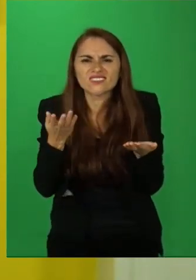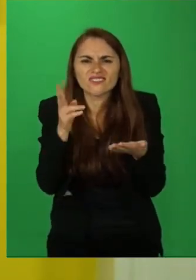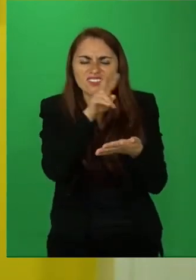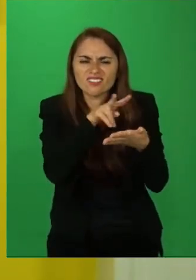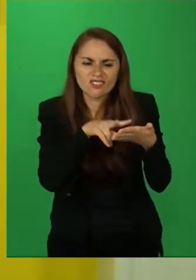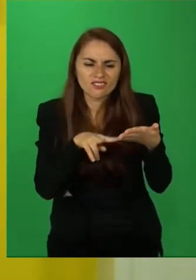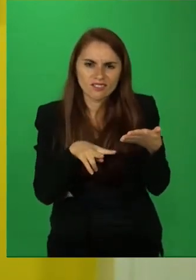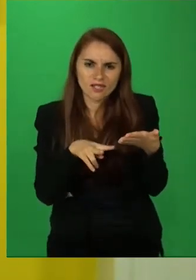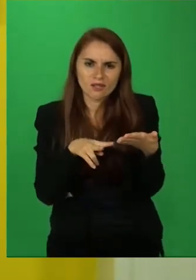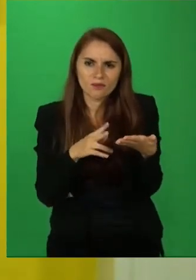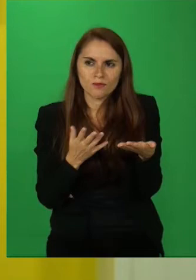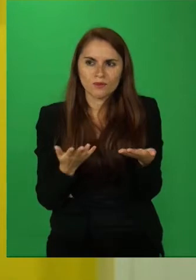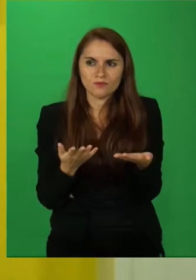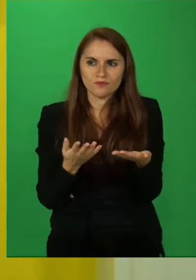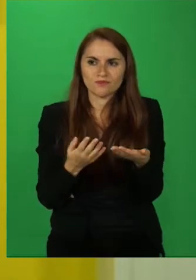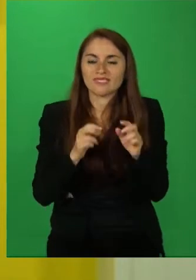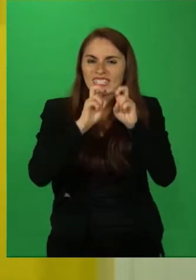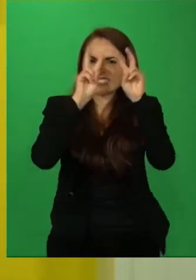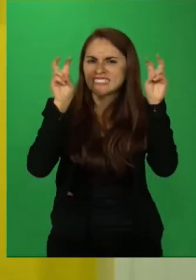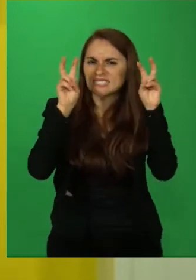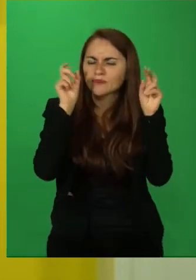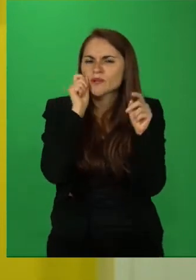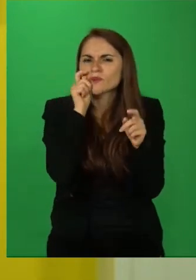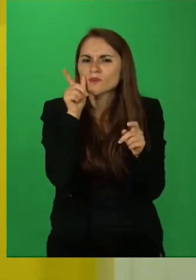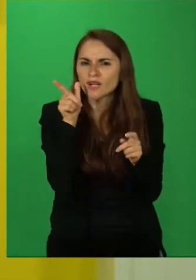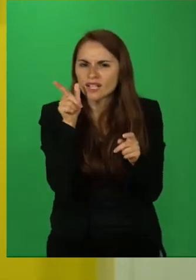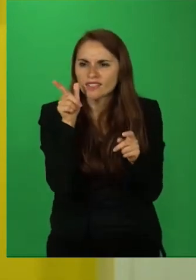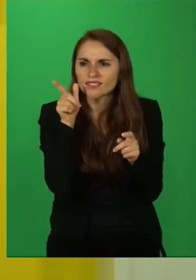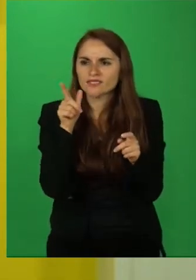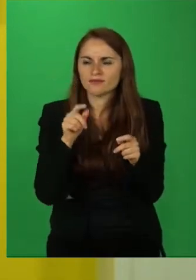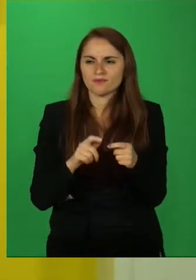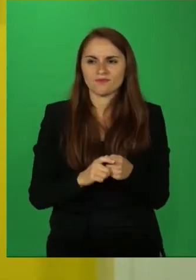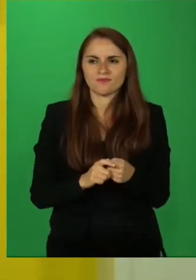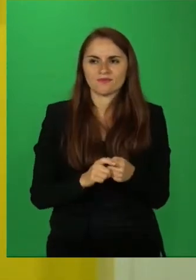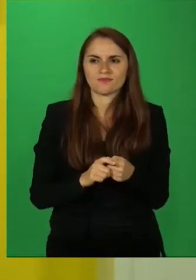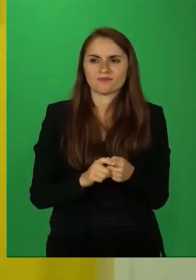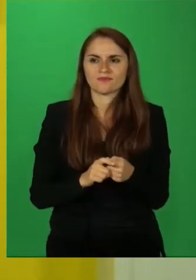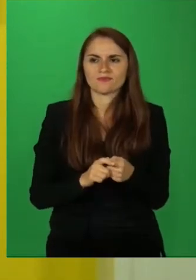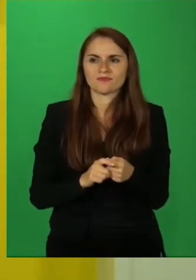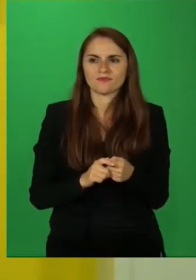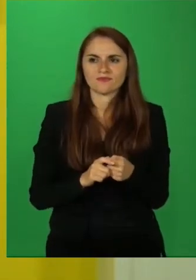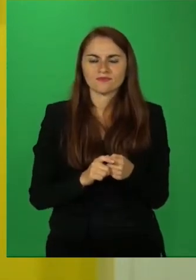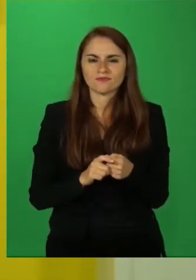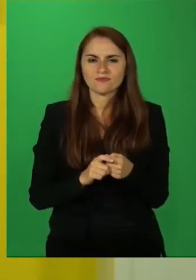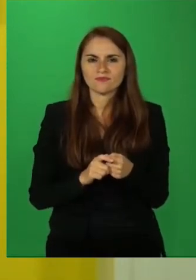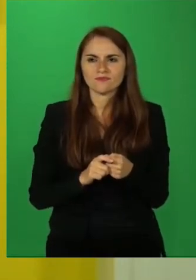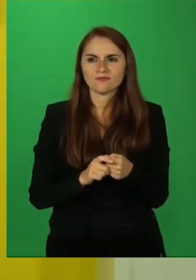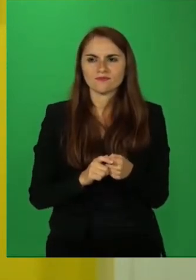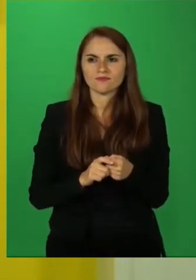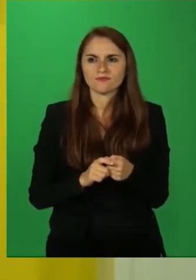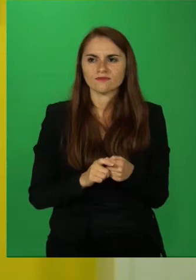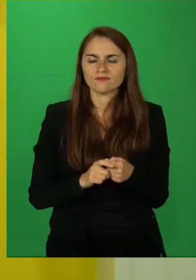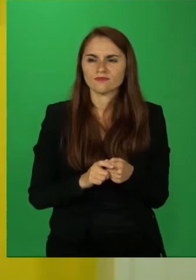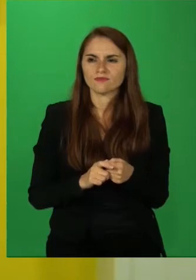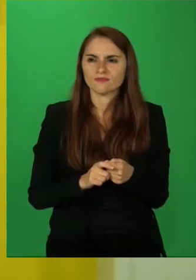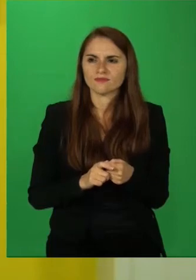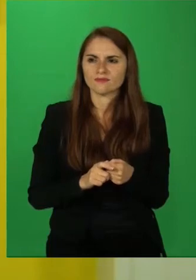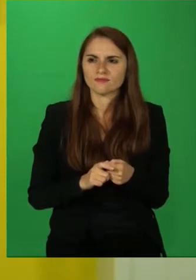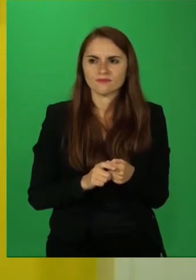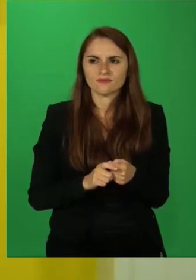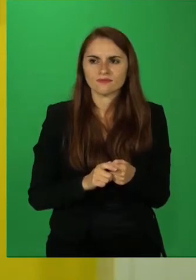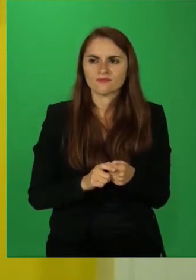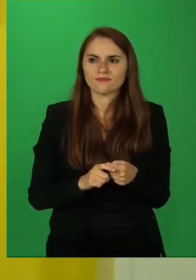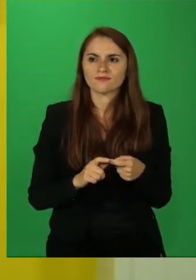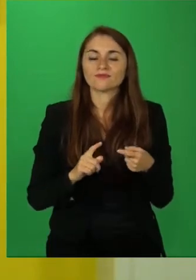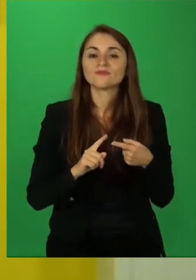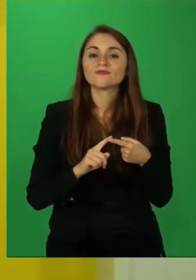niños? Estoy segura que ya tienes el tema, ¿cierto? Veamos si coincidimos. De